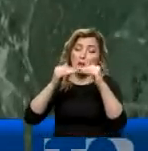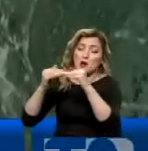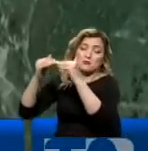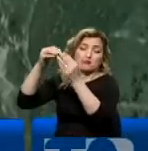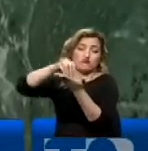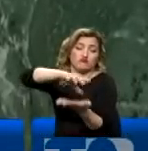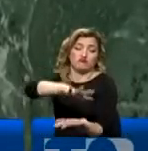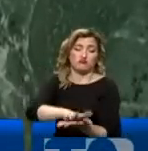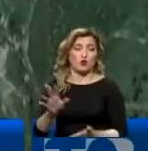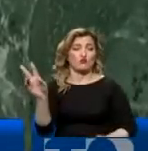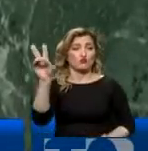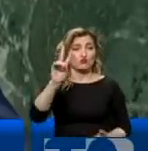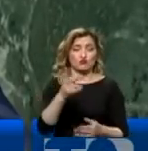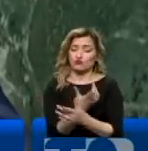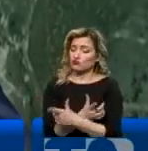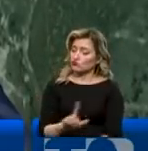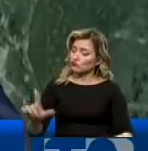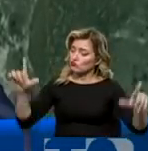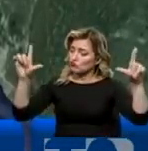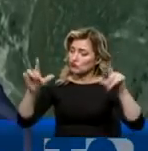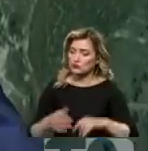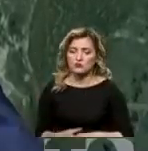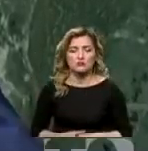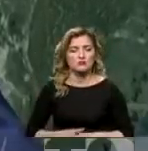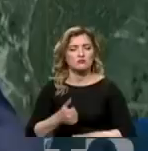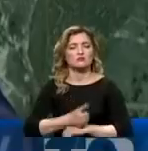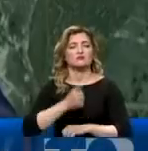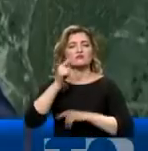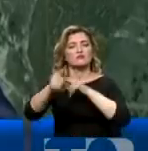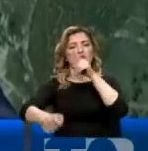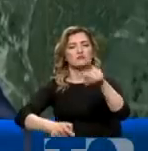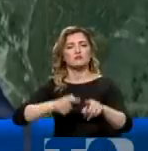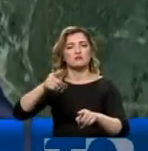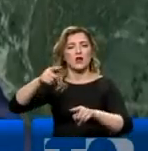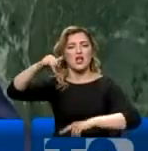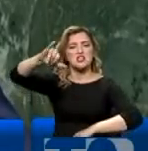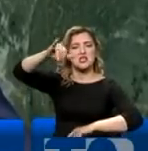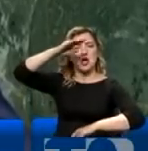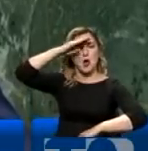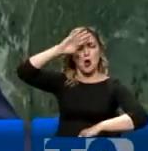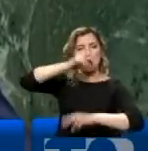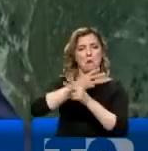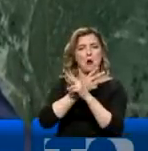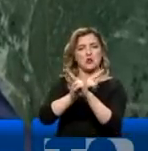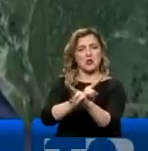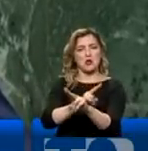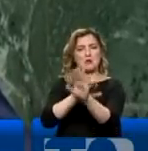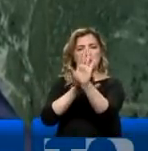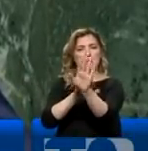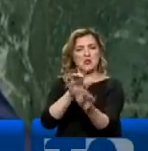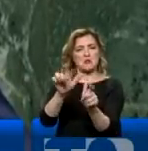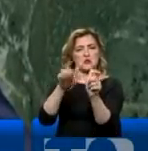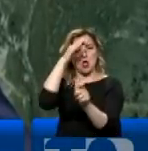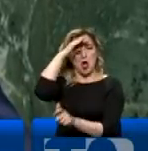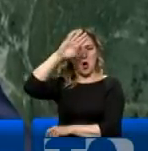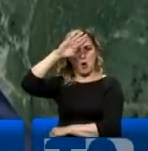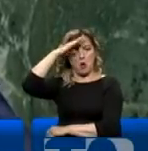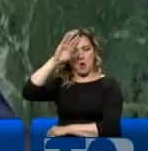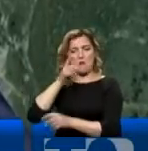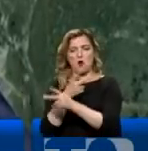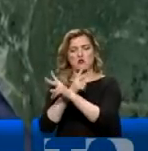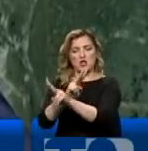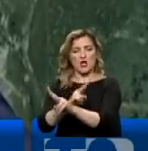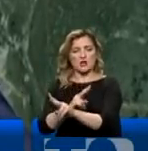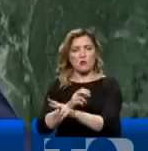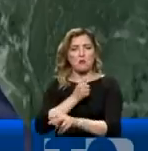democracia y Venezuela sea libre. El dictador Maduro es un títere cubano, protegido por guardaespaldas cubanos, que se esconde en su